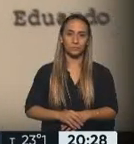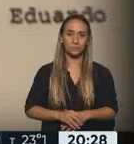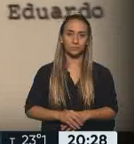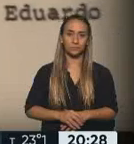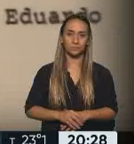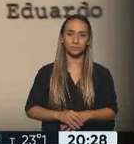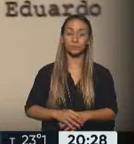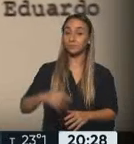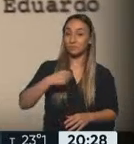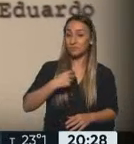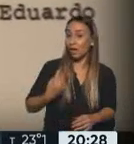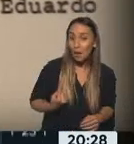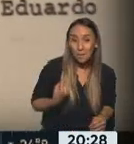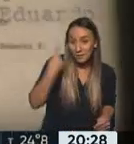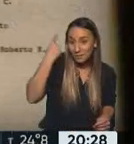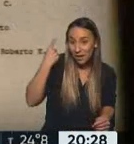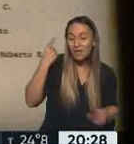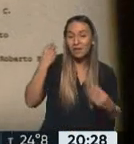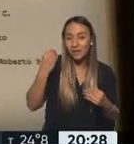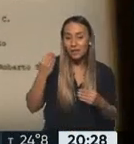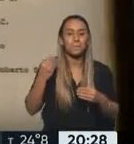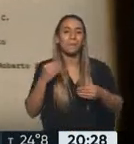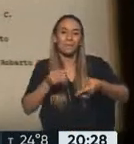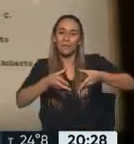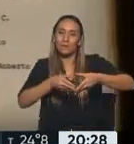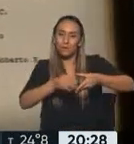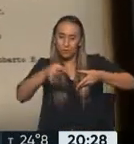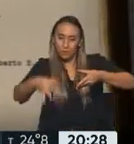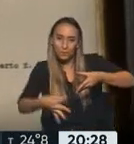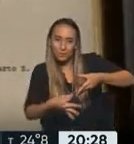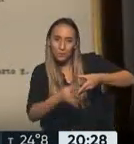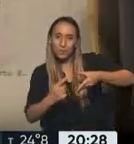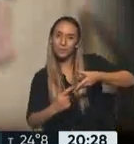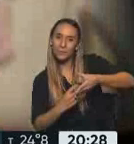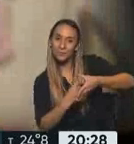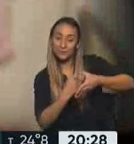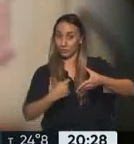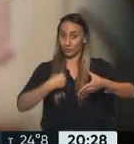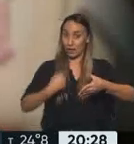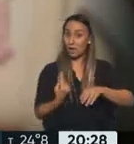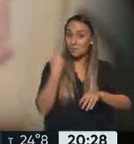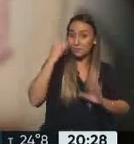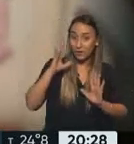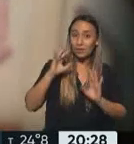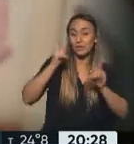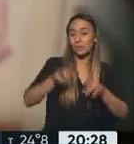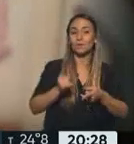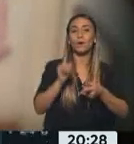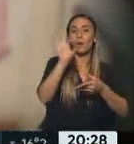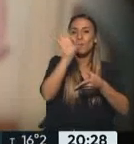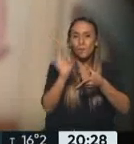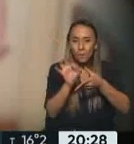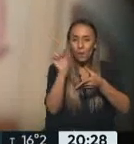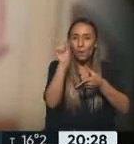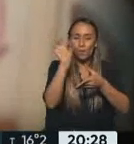Fui el primero haciendo fertilización in vitro y fui el primero probablemente en hacer ovodonación. Porque todas